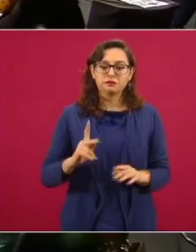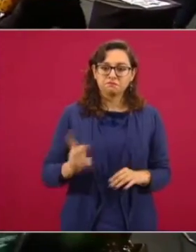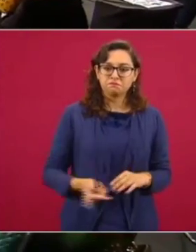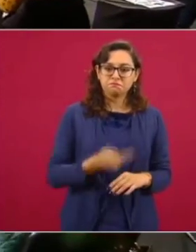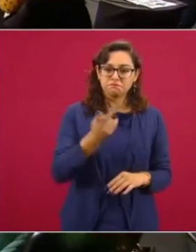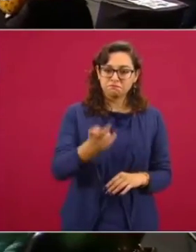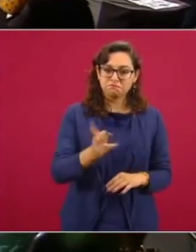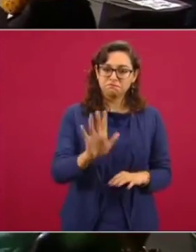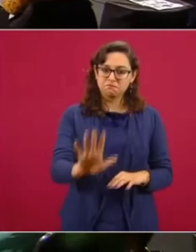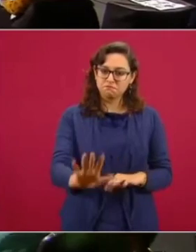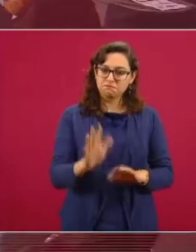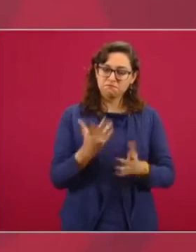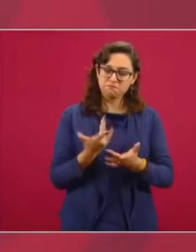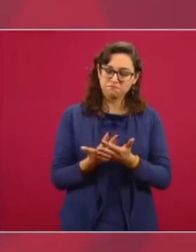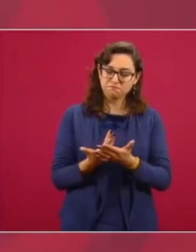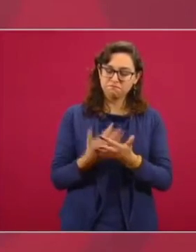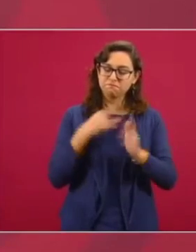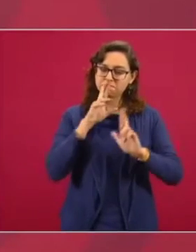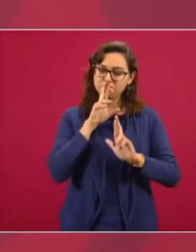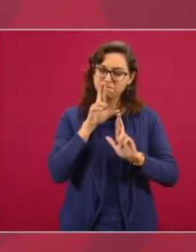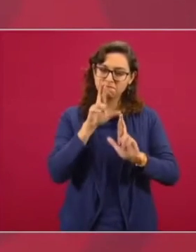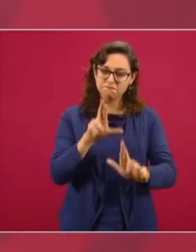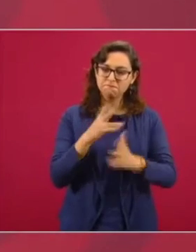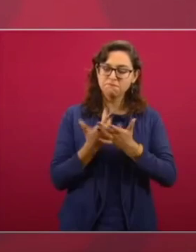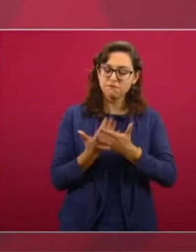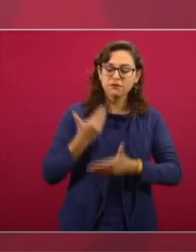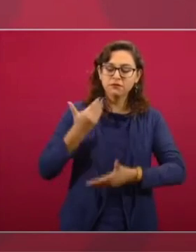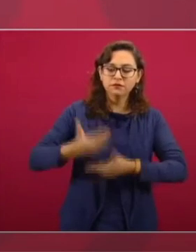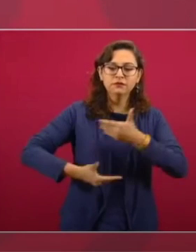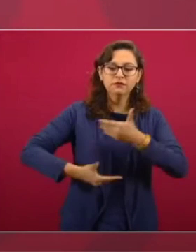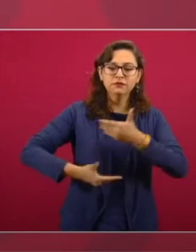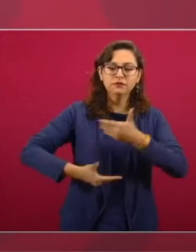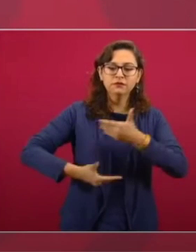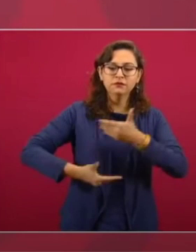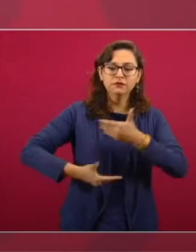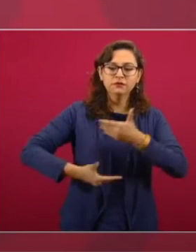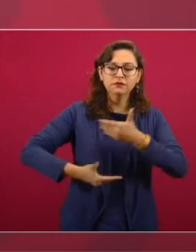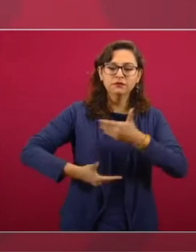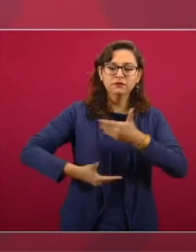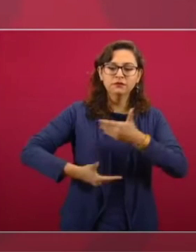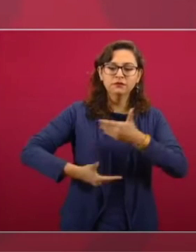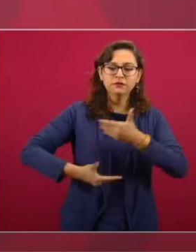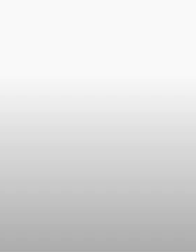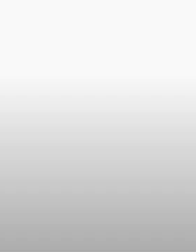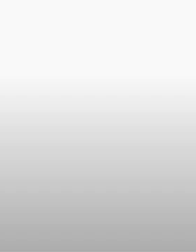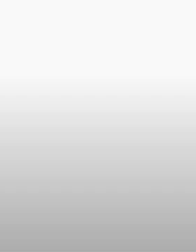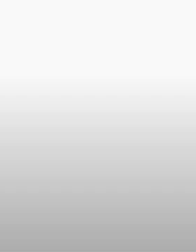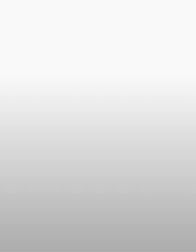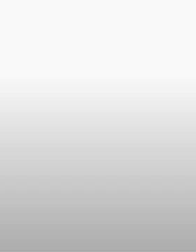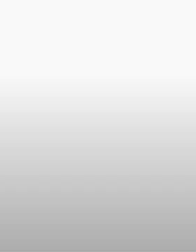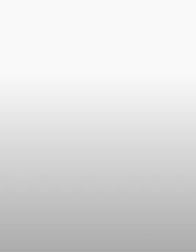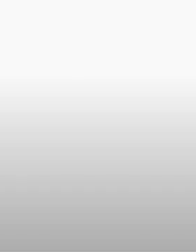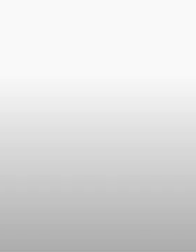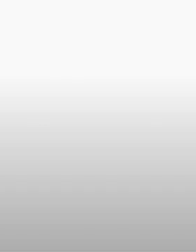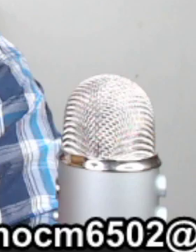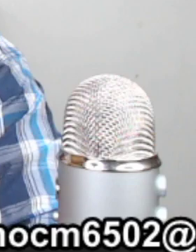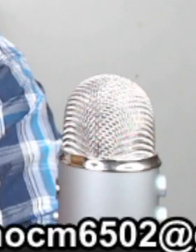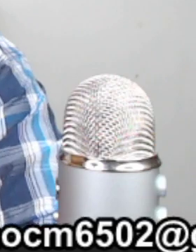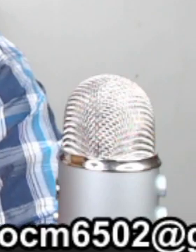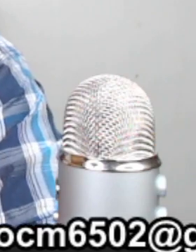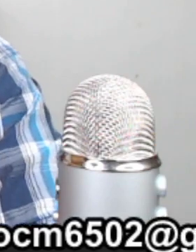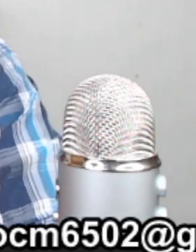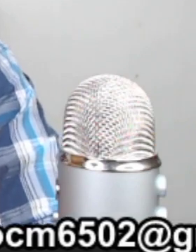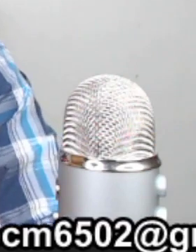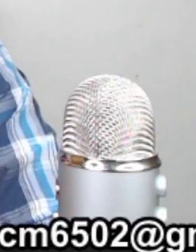esperarnos y vamos a ir actuando. Bueno, esto es parte de lo que sí dijo el presidente